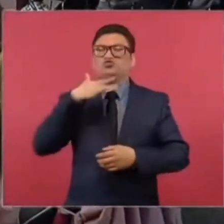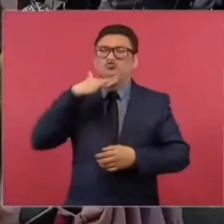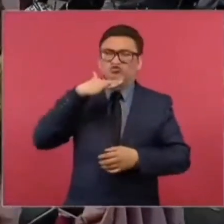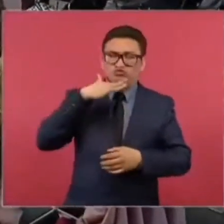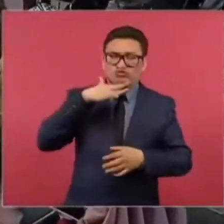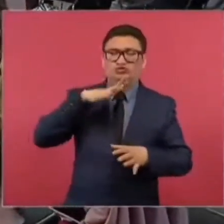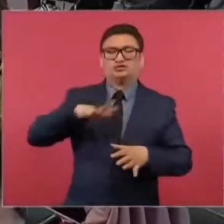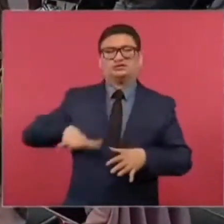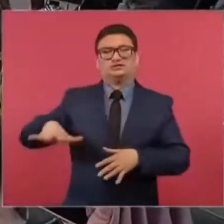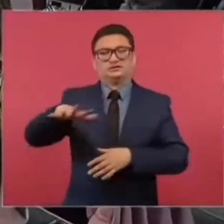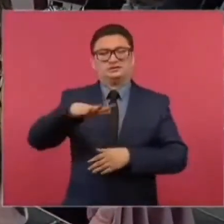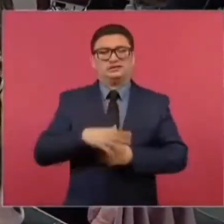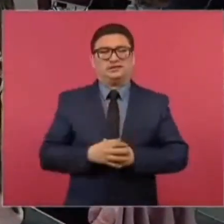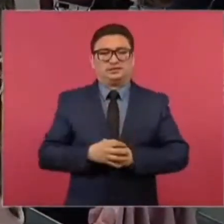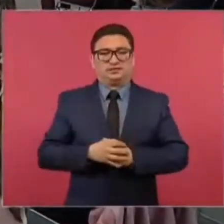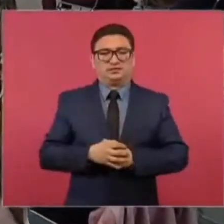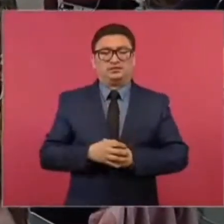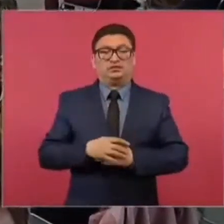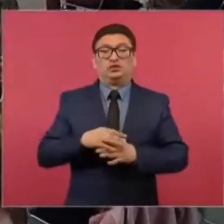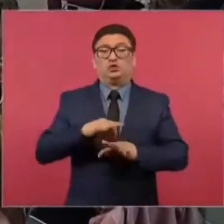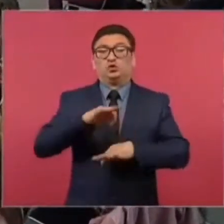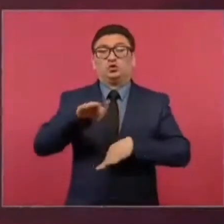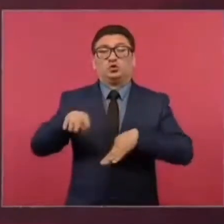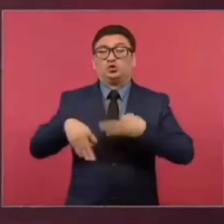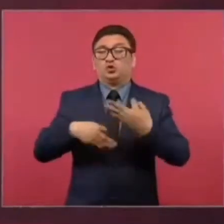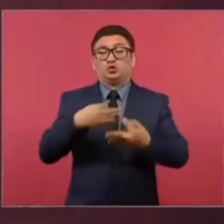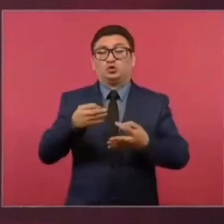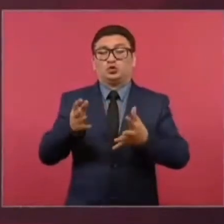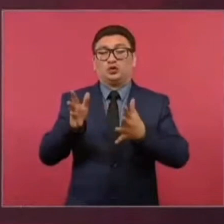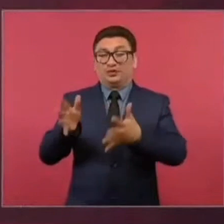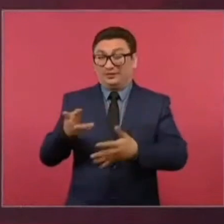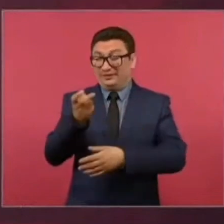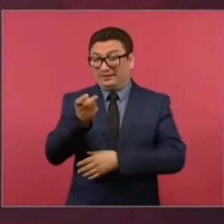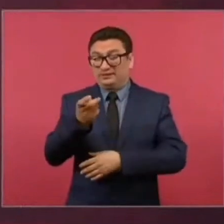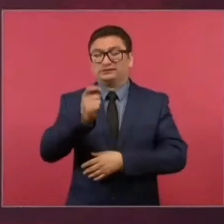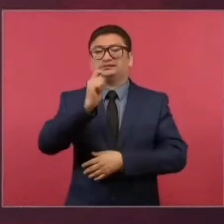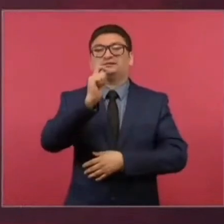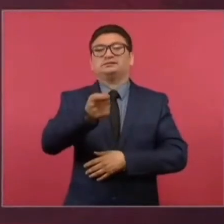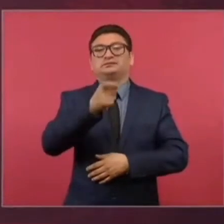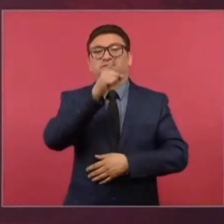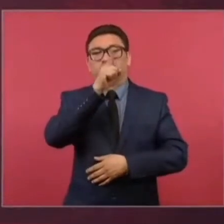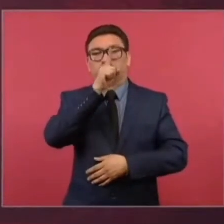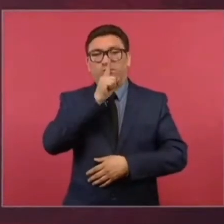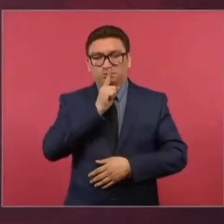sucio, y todo es mentira.